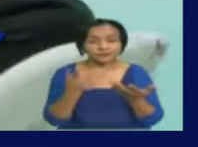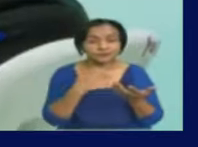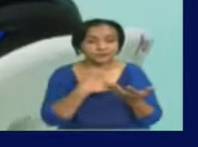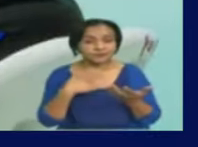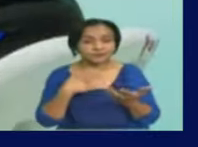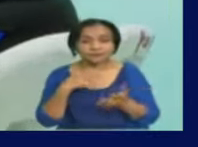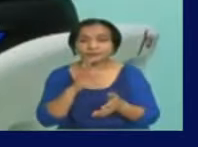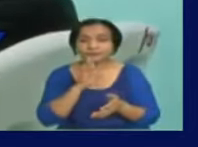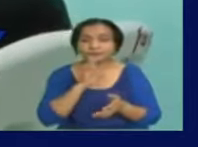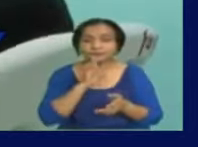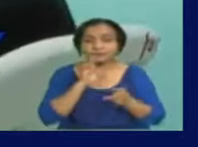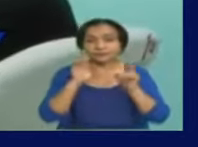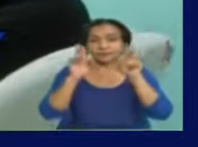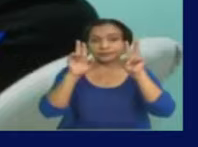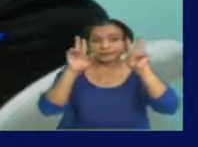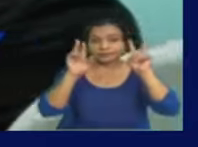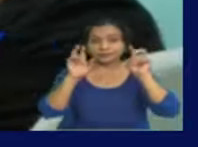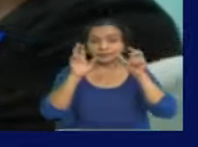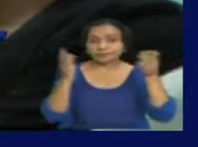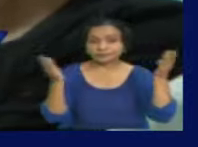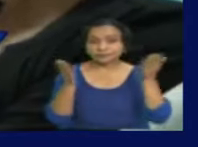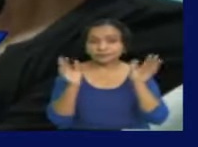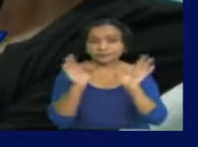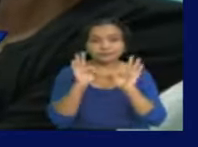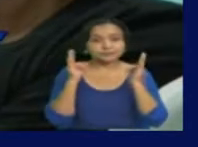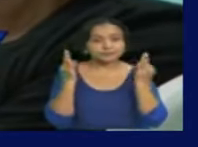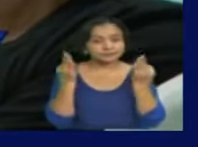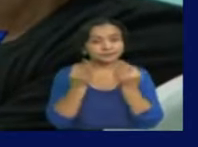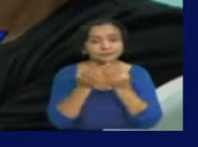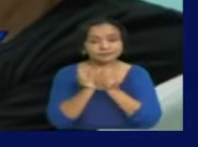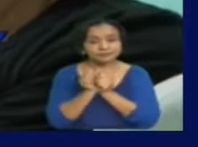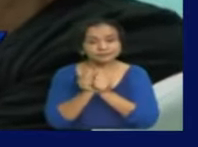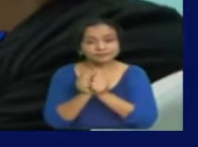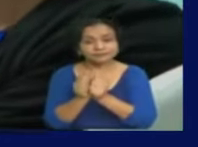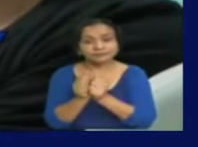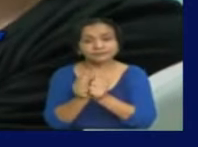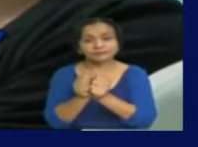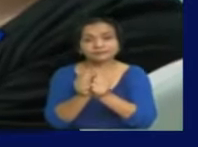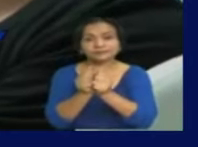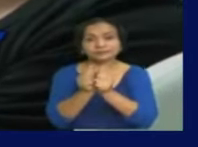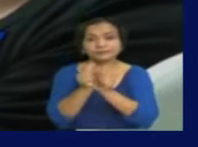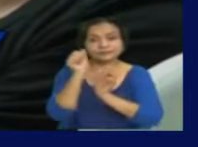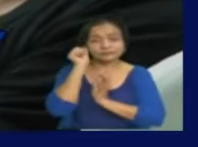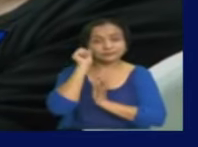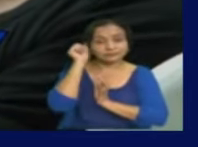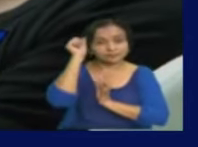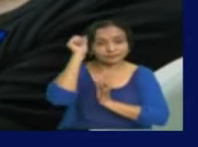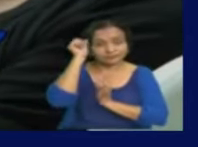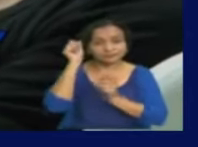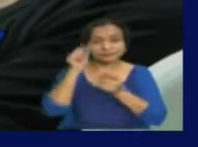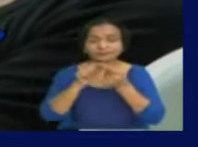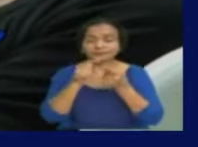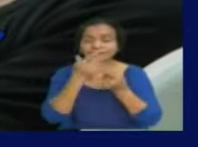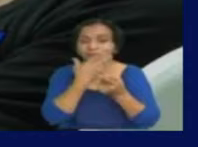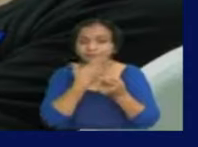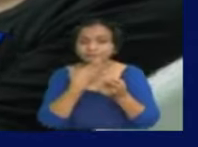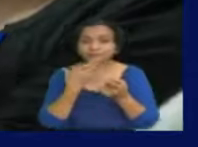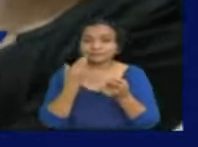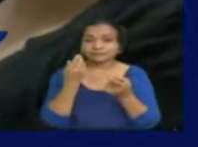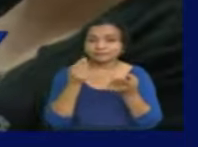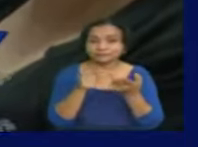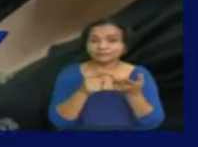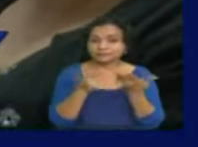inmunización voluntaria de las y los nicaragüenses de todas las edades en las etapas que